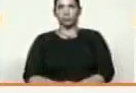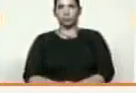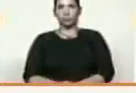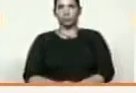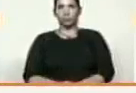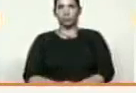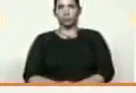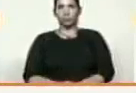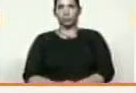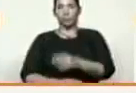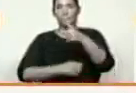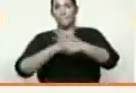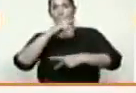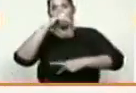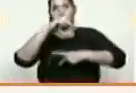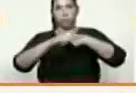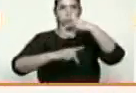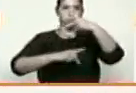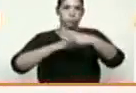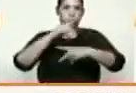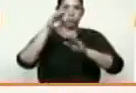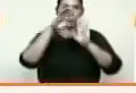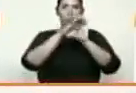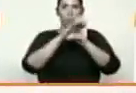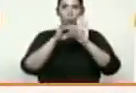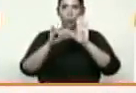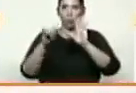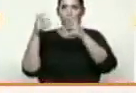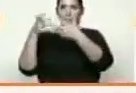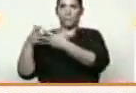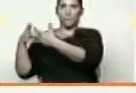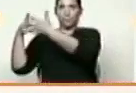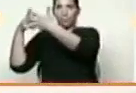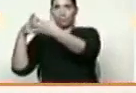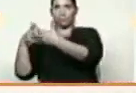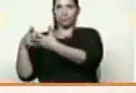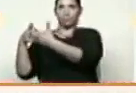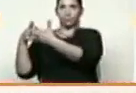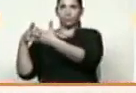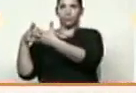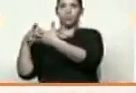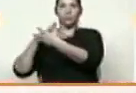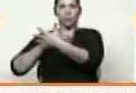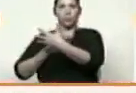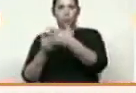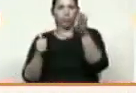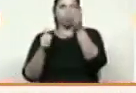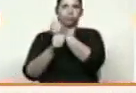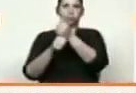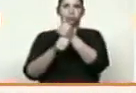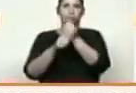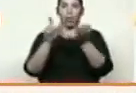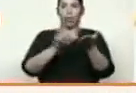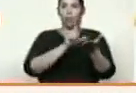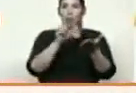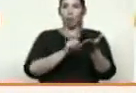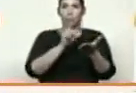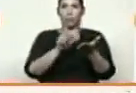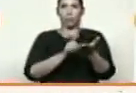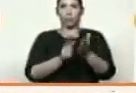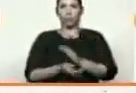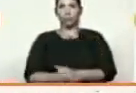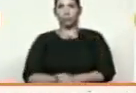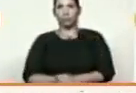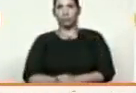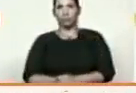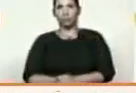El proceso constituyente norteamericano se puede encontrar en una obra llamada El Federalista,